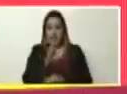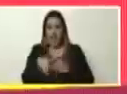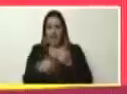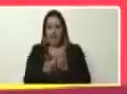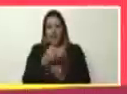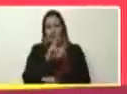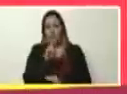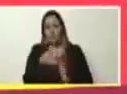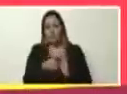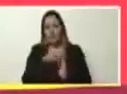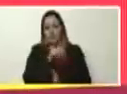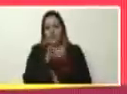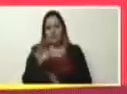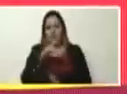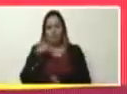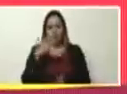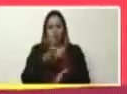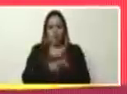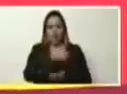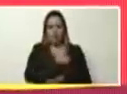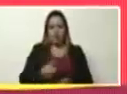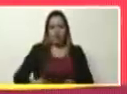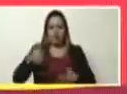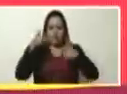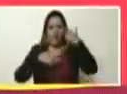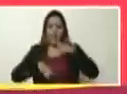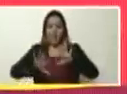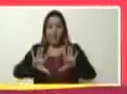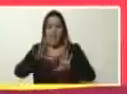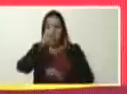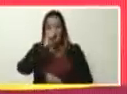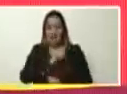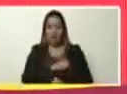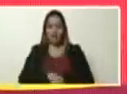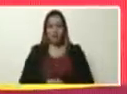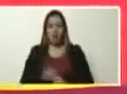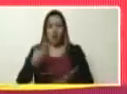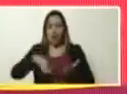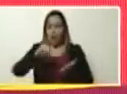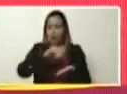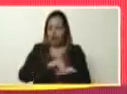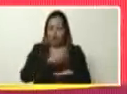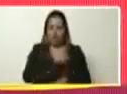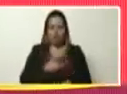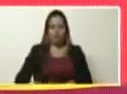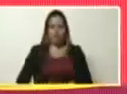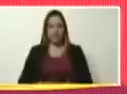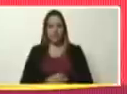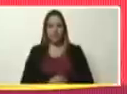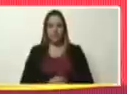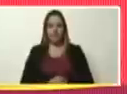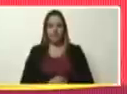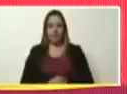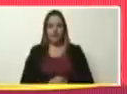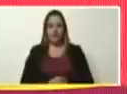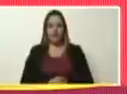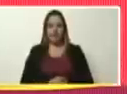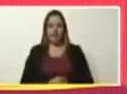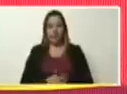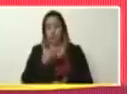2003-2013, con la partida del comandante Hugo Chávez. 10 años, que de nuevo, presidente,